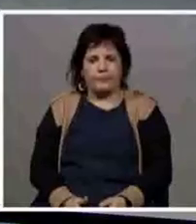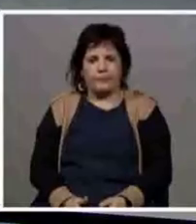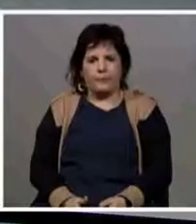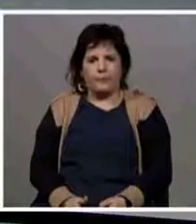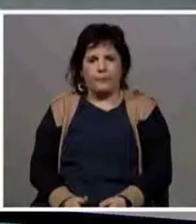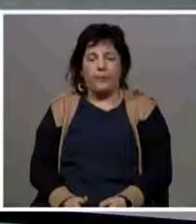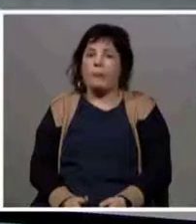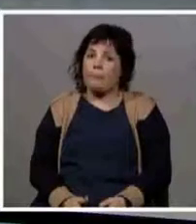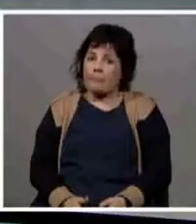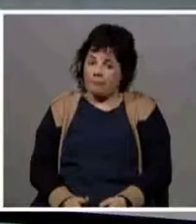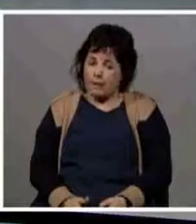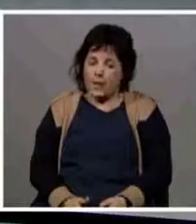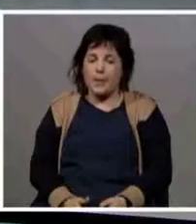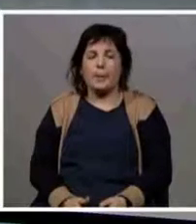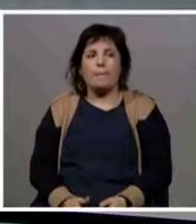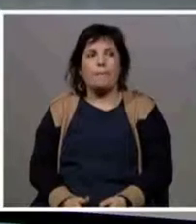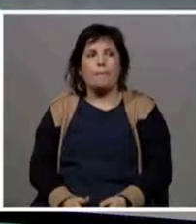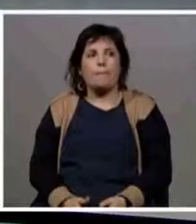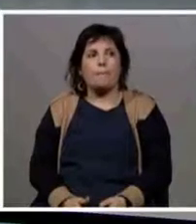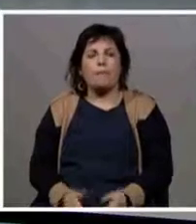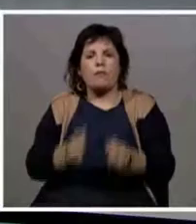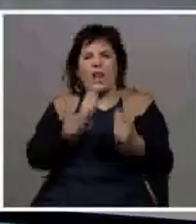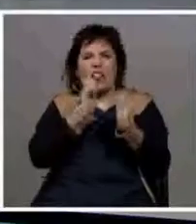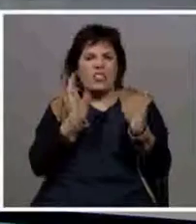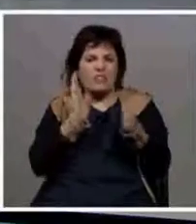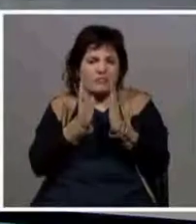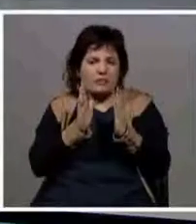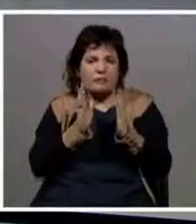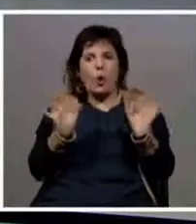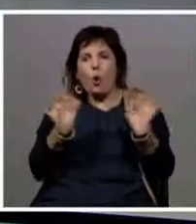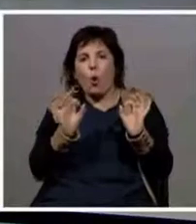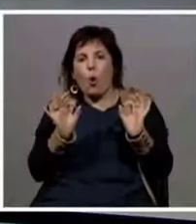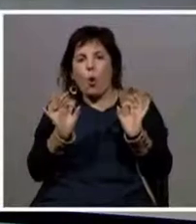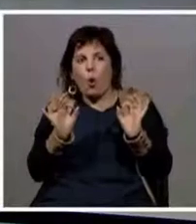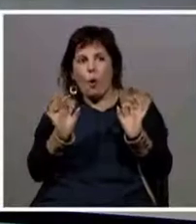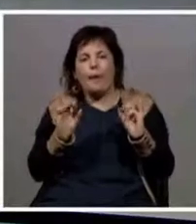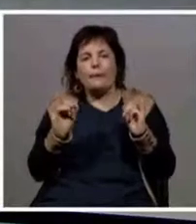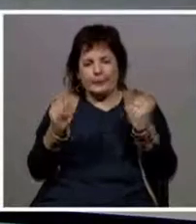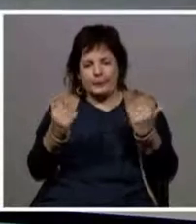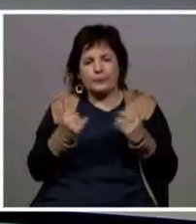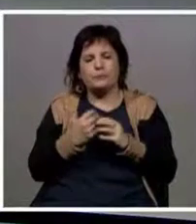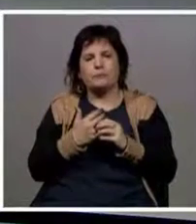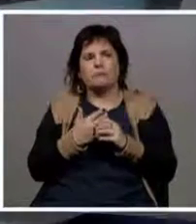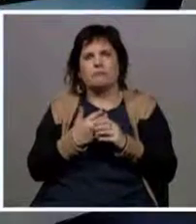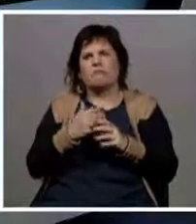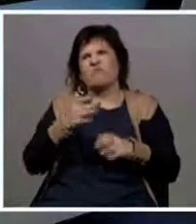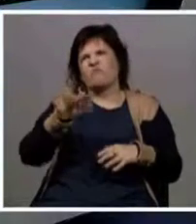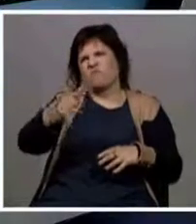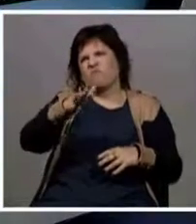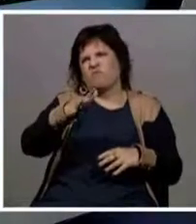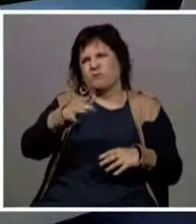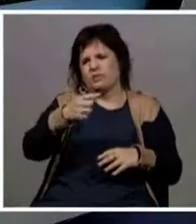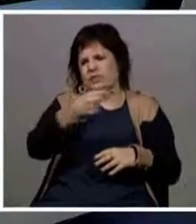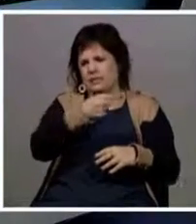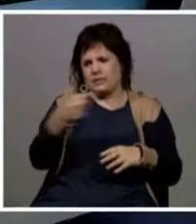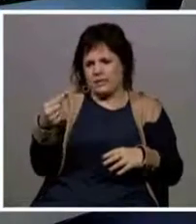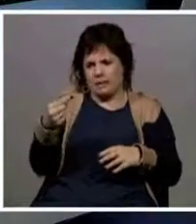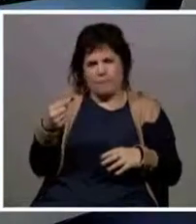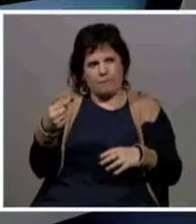bien vamos con la entrevista te parece bien vamos con nuestra entrevista ya está con nosotros exactamente hace unos pocos días la semana